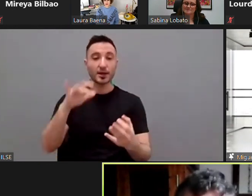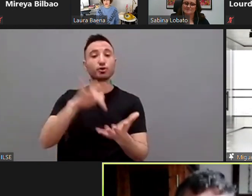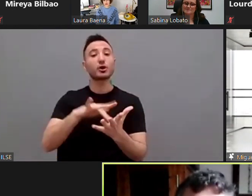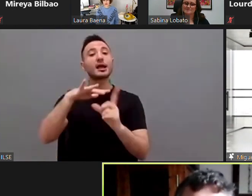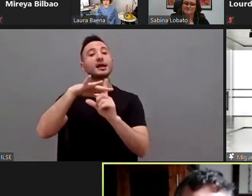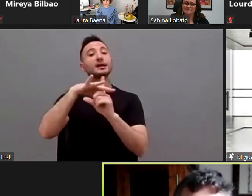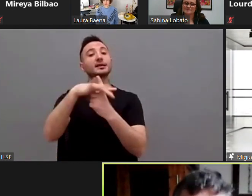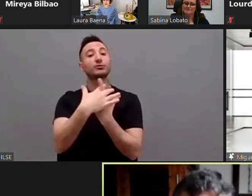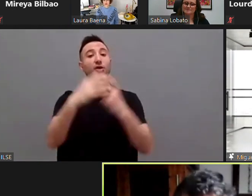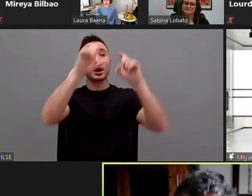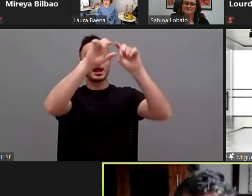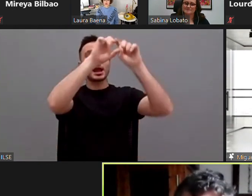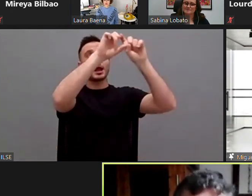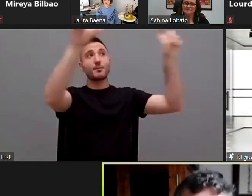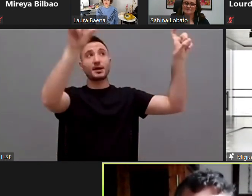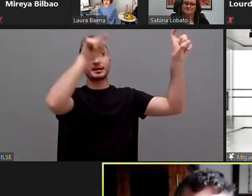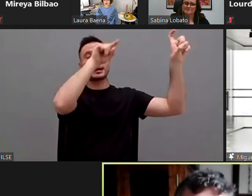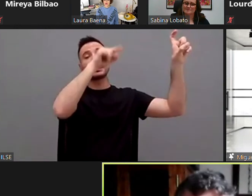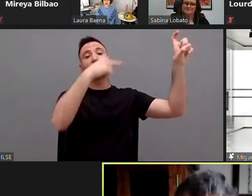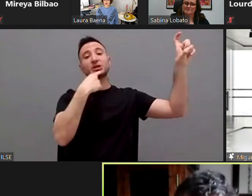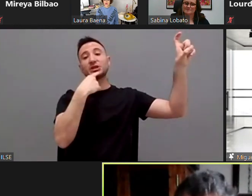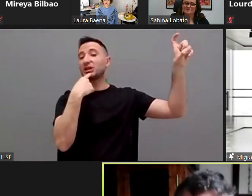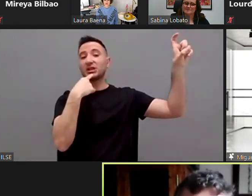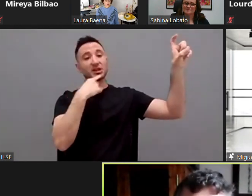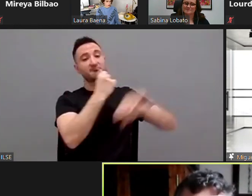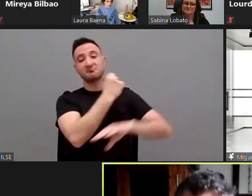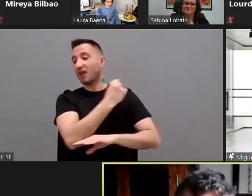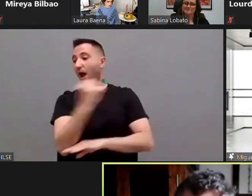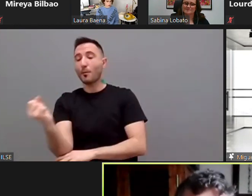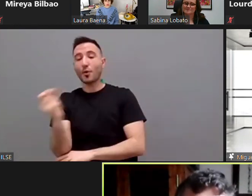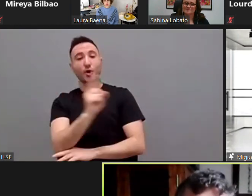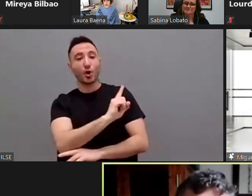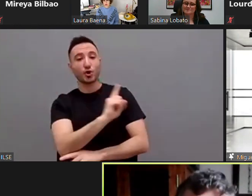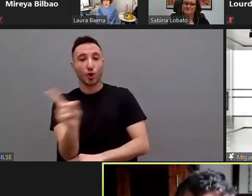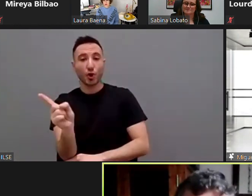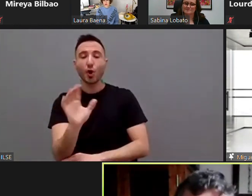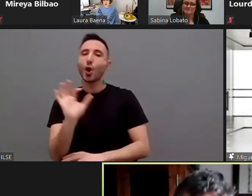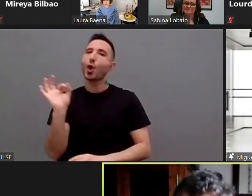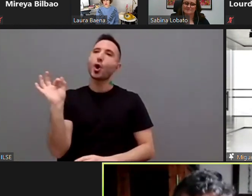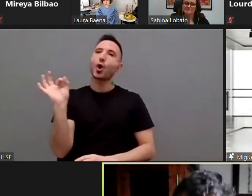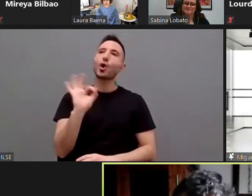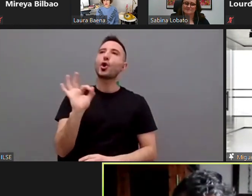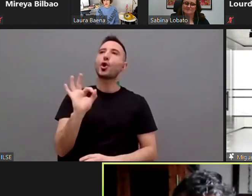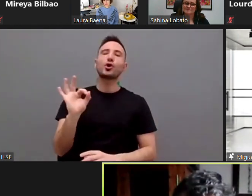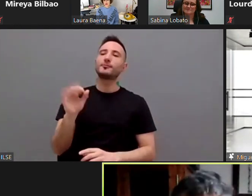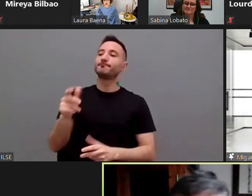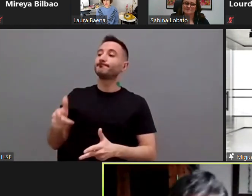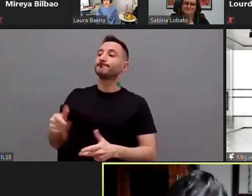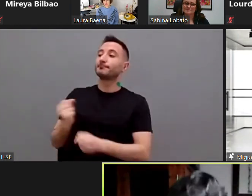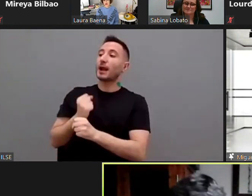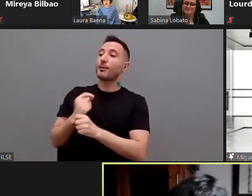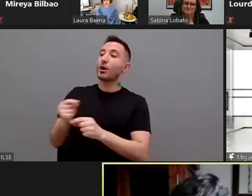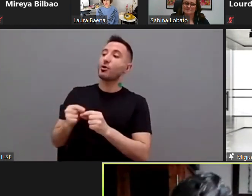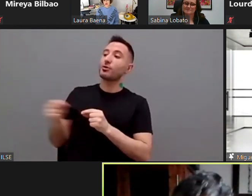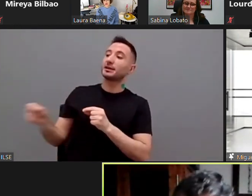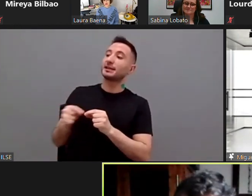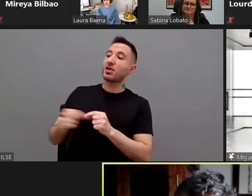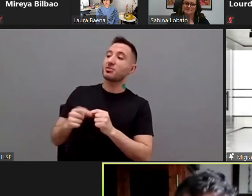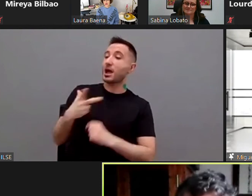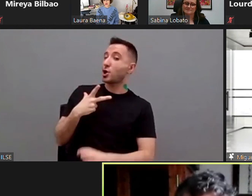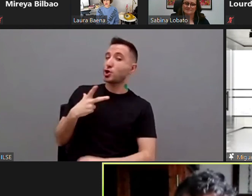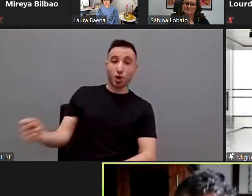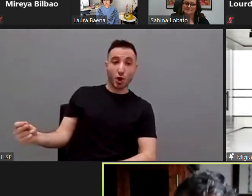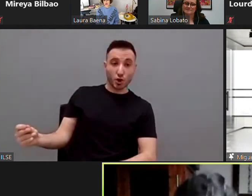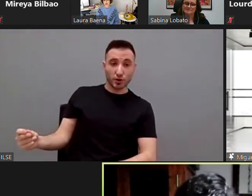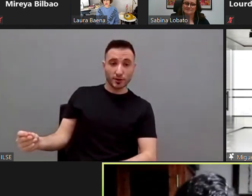empresario, desgraciadamente, no le apoye y no le acepte el teletrabajo o trabajo a distancia en